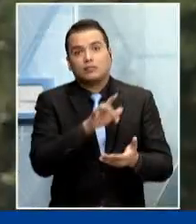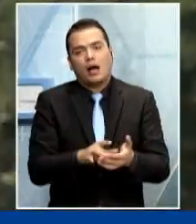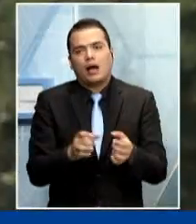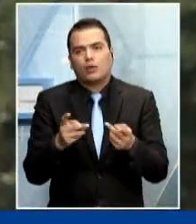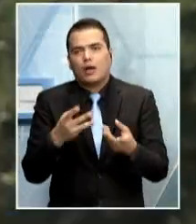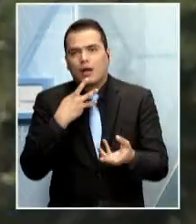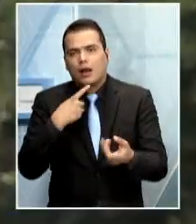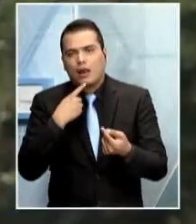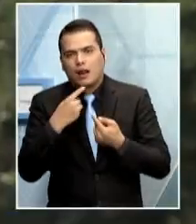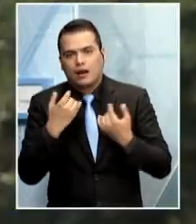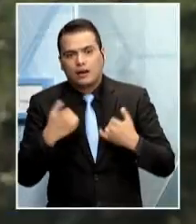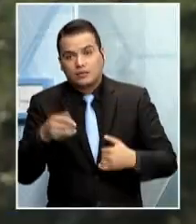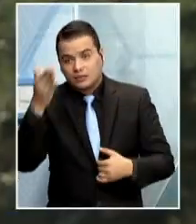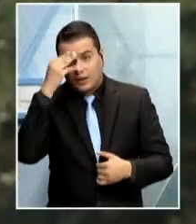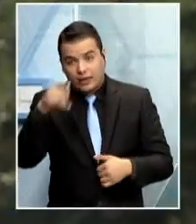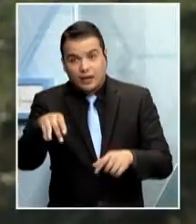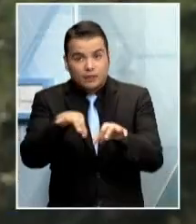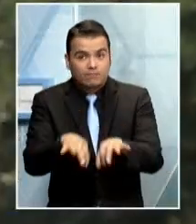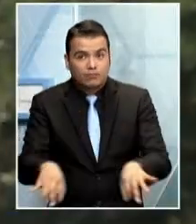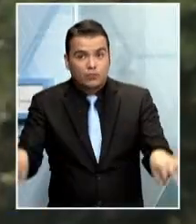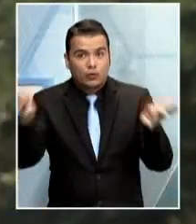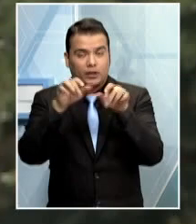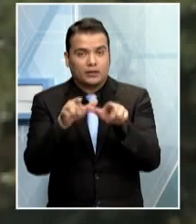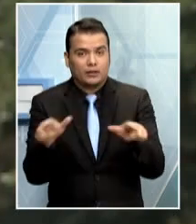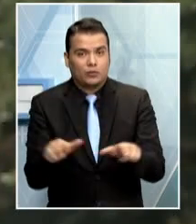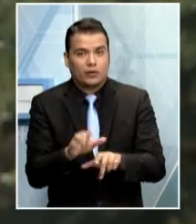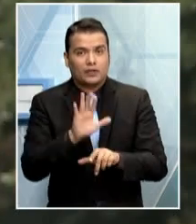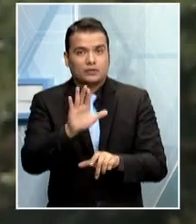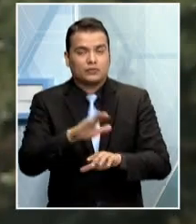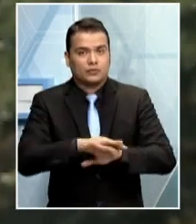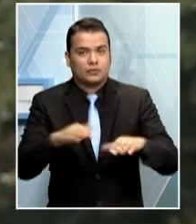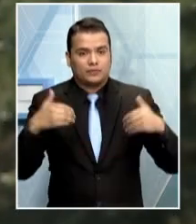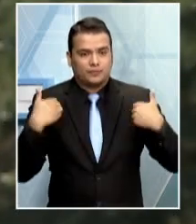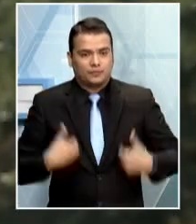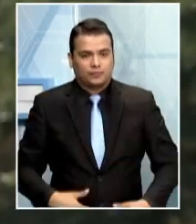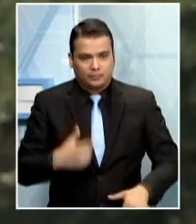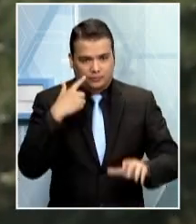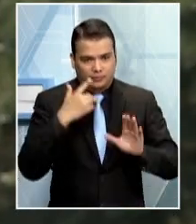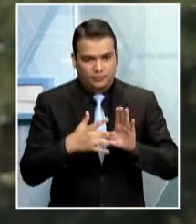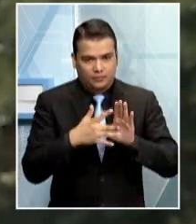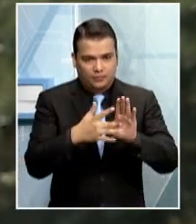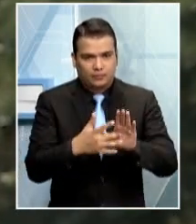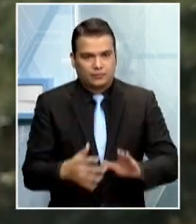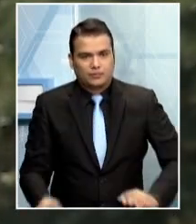más importantes de calle tatiana garcía noticiero 90 minutos el mejor noticiero regional de colombia